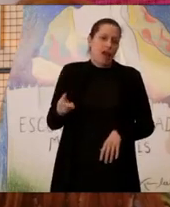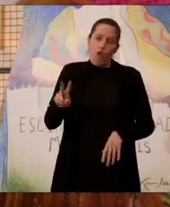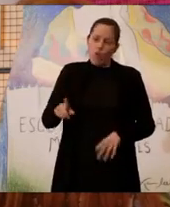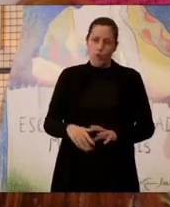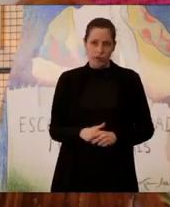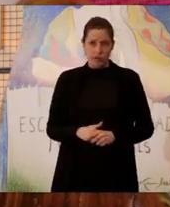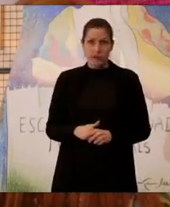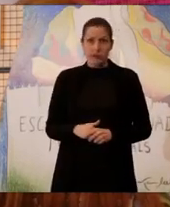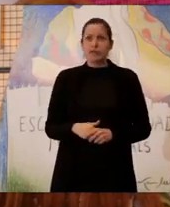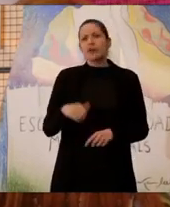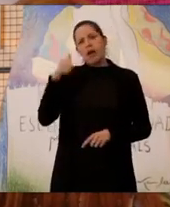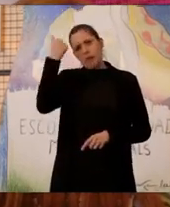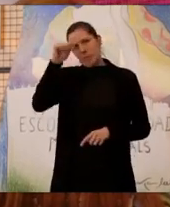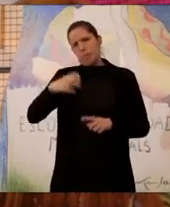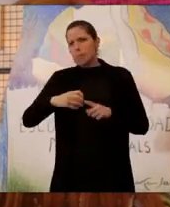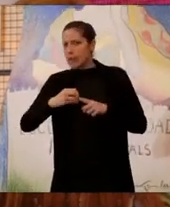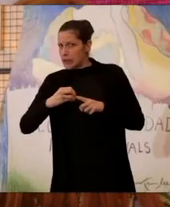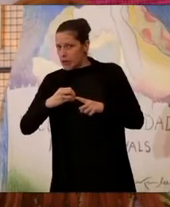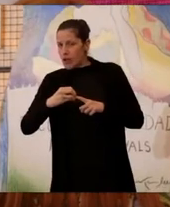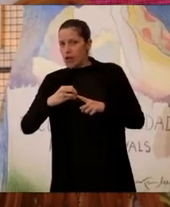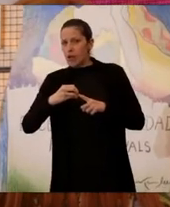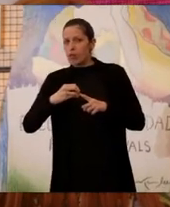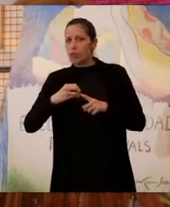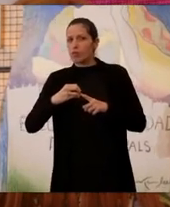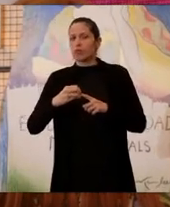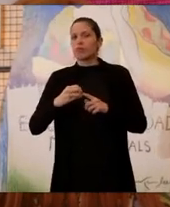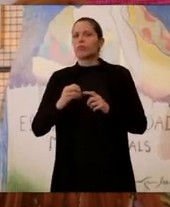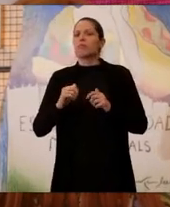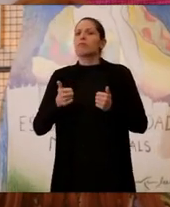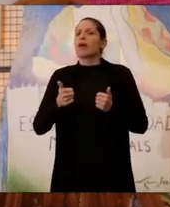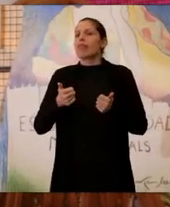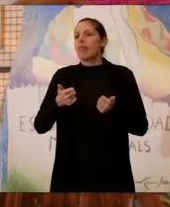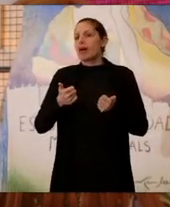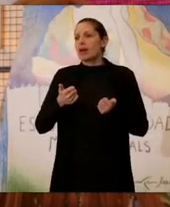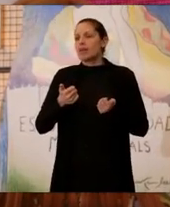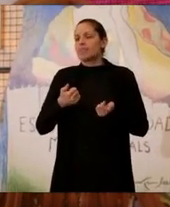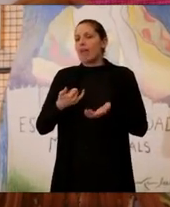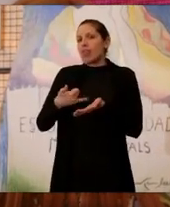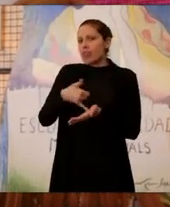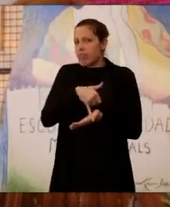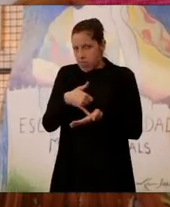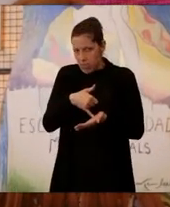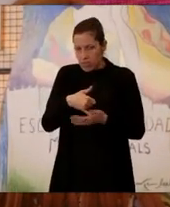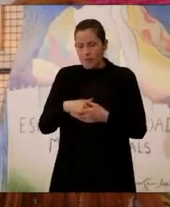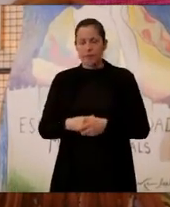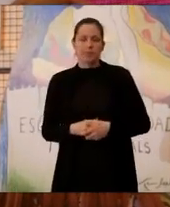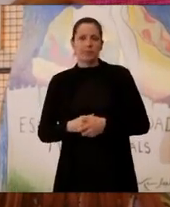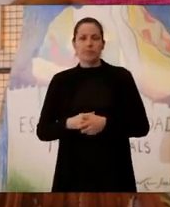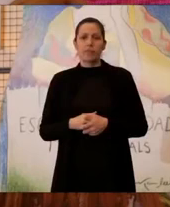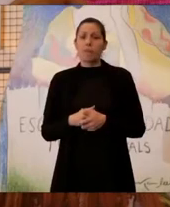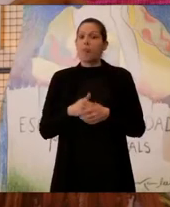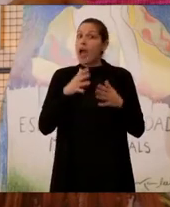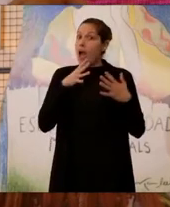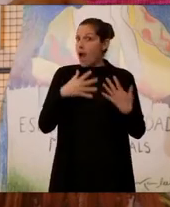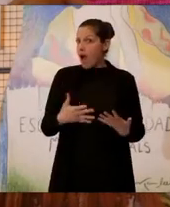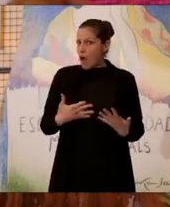el patriarcado pues ha ido aflojando o lo hemos ido aflojando pero ahora tenemos que